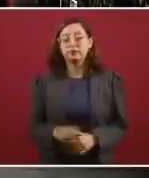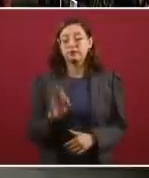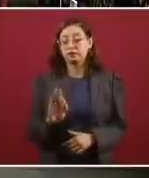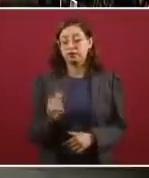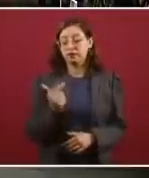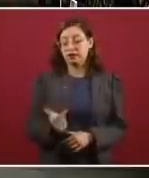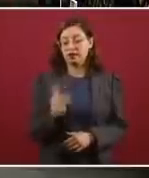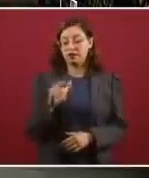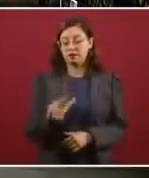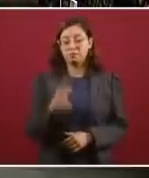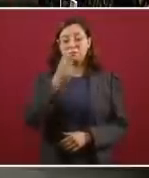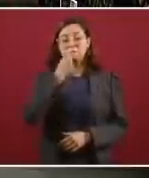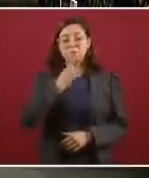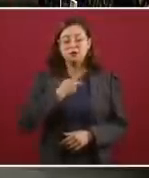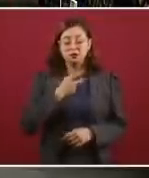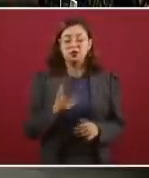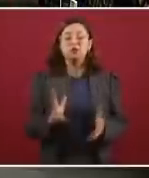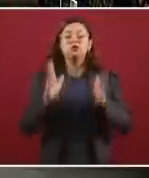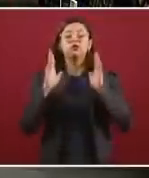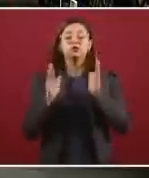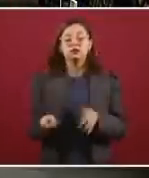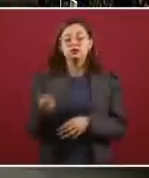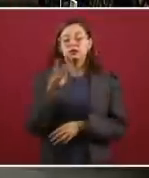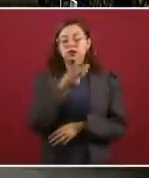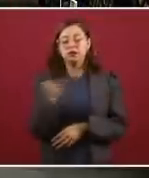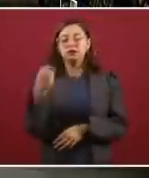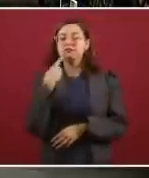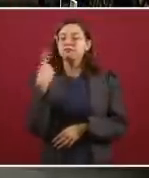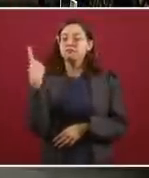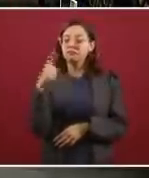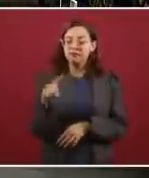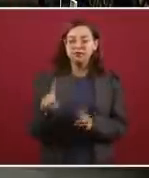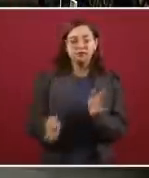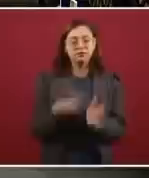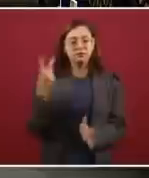ya judicializados que tienen que ver con